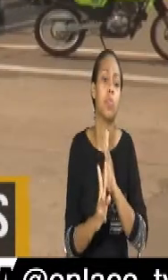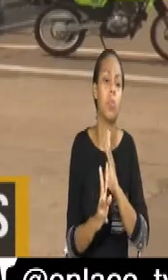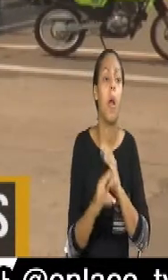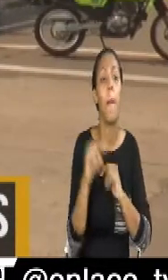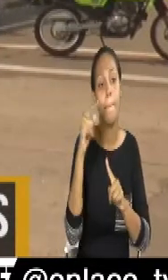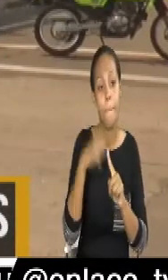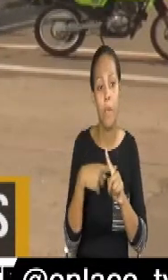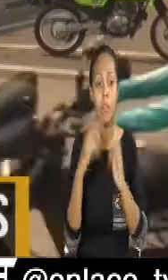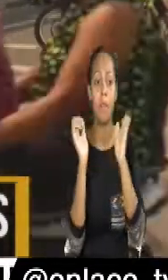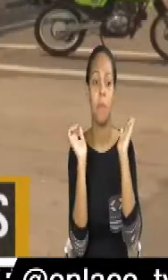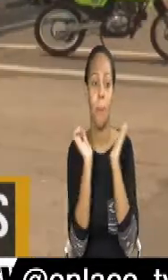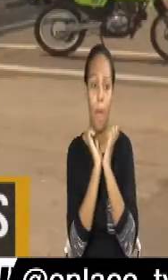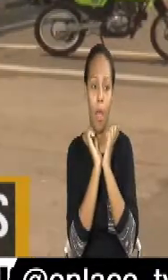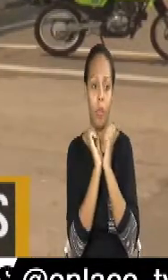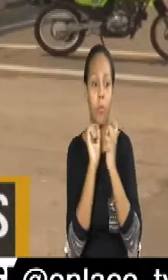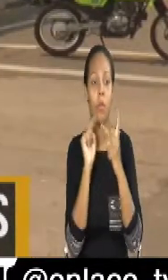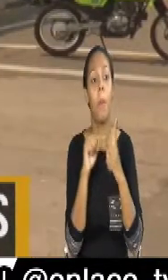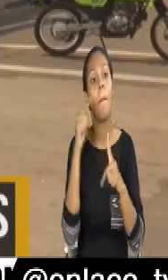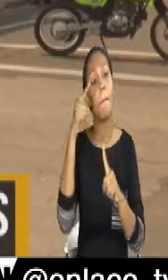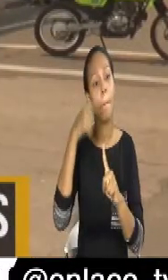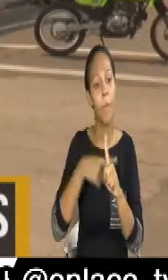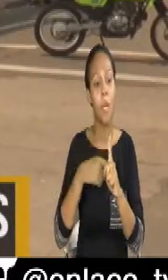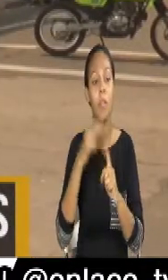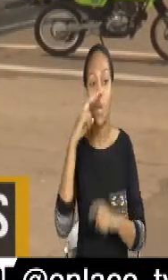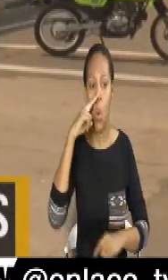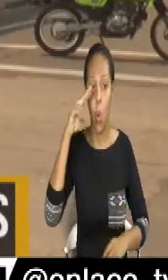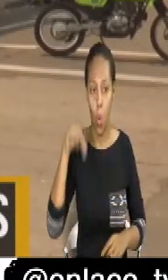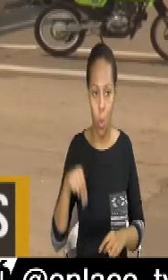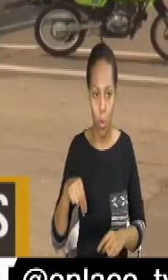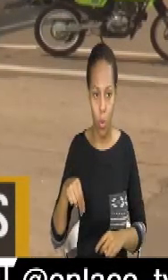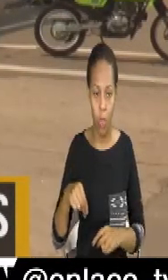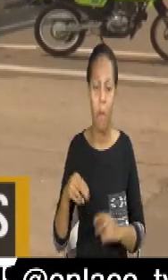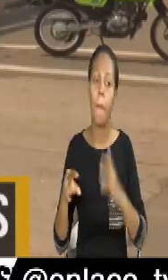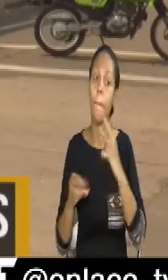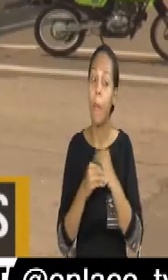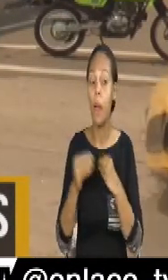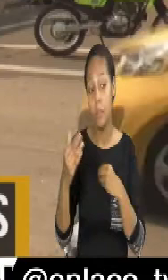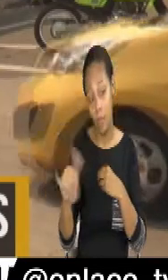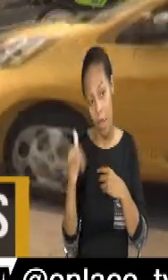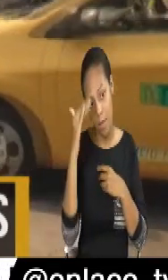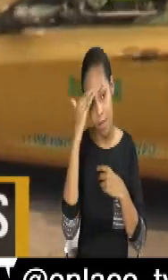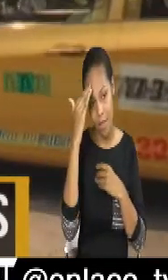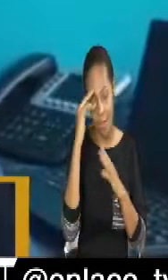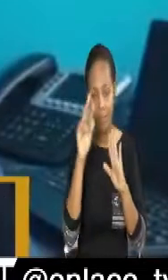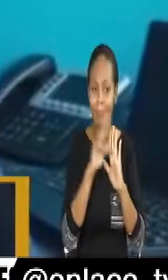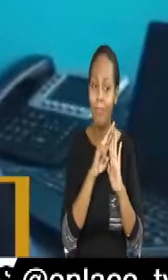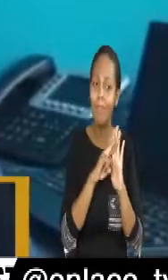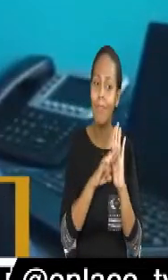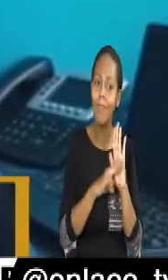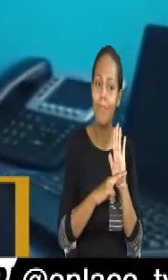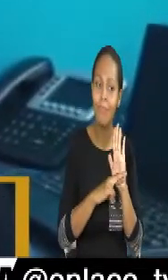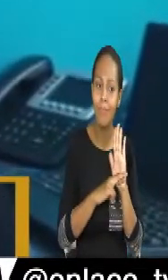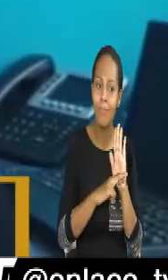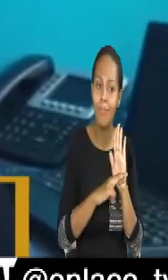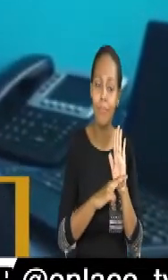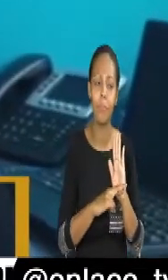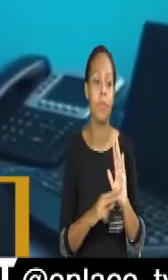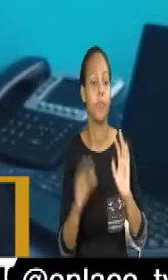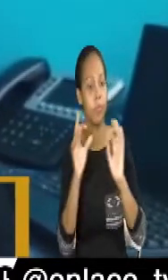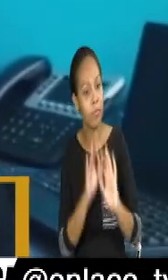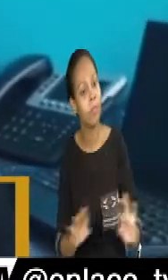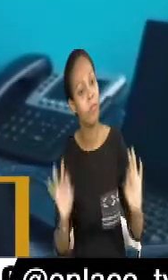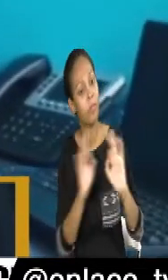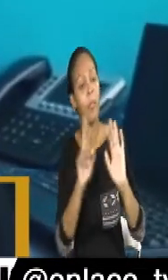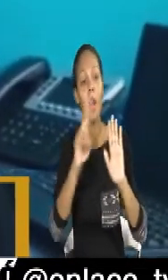junio, recordándoles también los requisitos que deben presentar para acceder a este beneficio. Es importante que lleven su